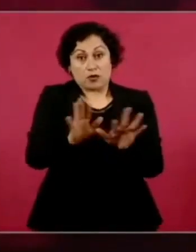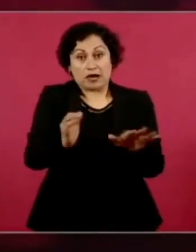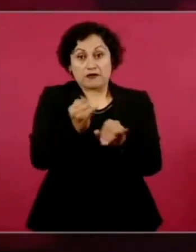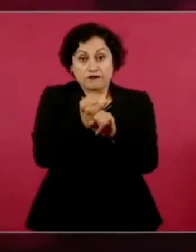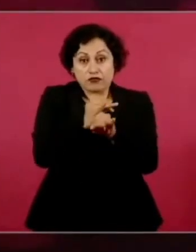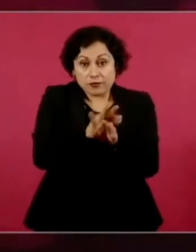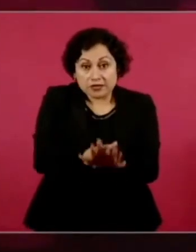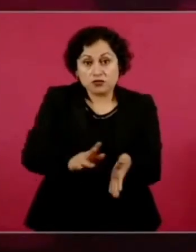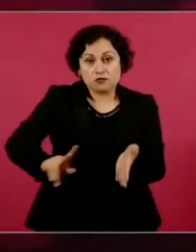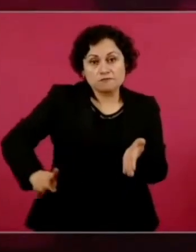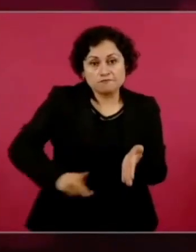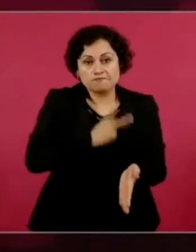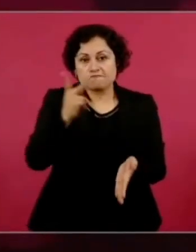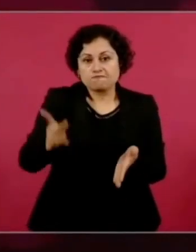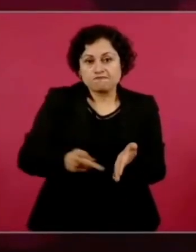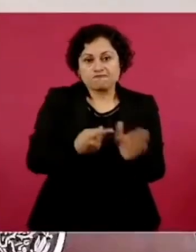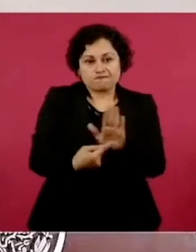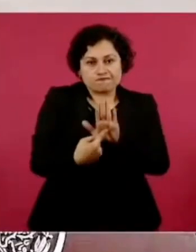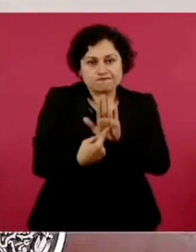México,